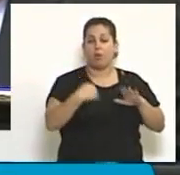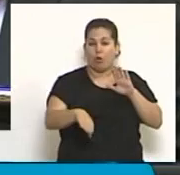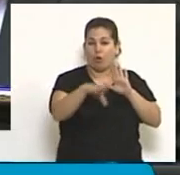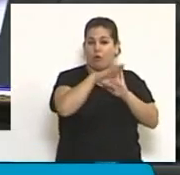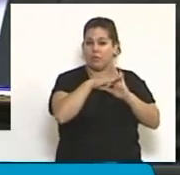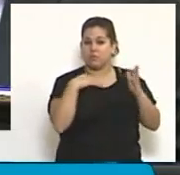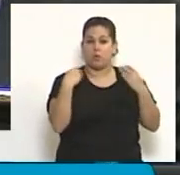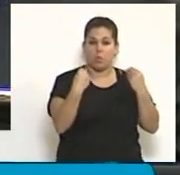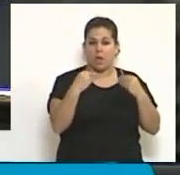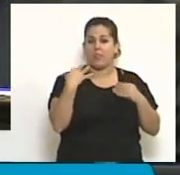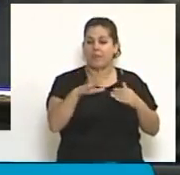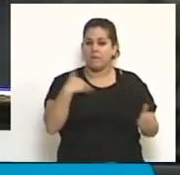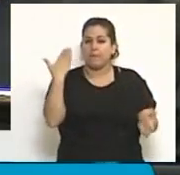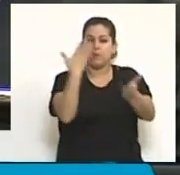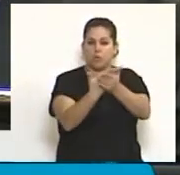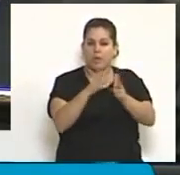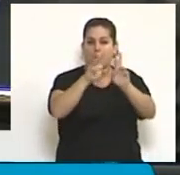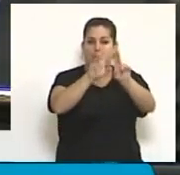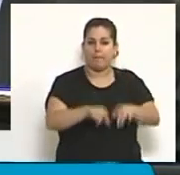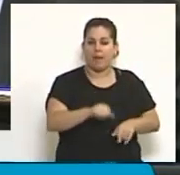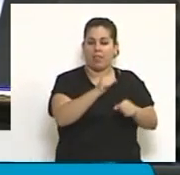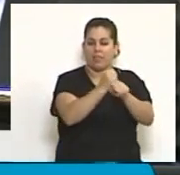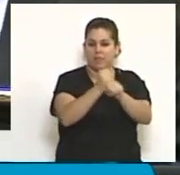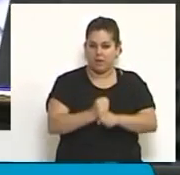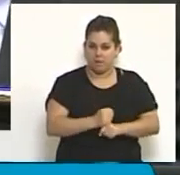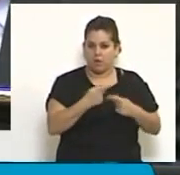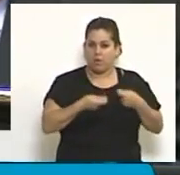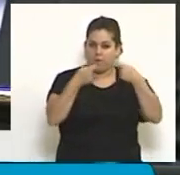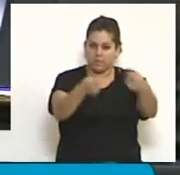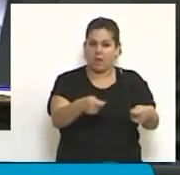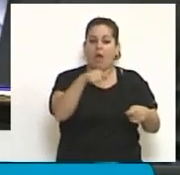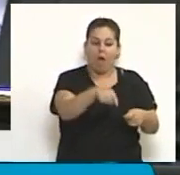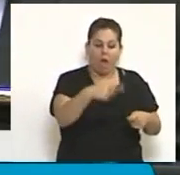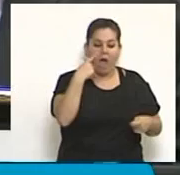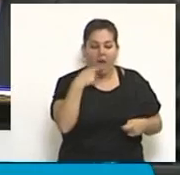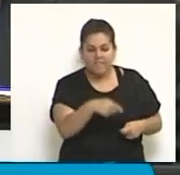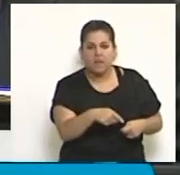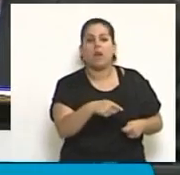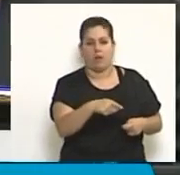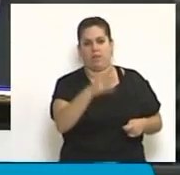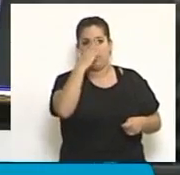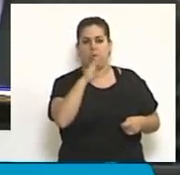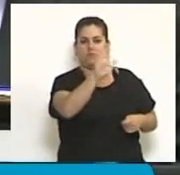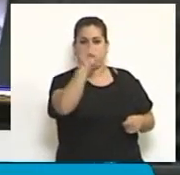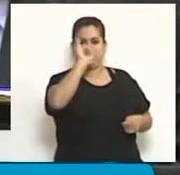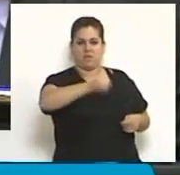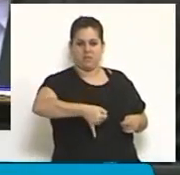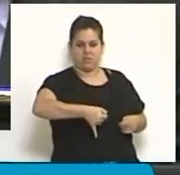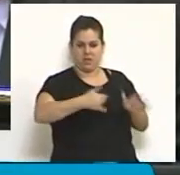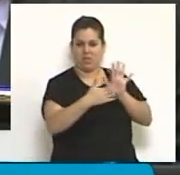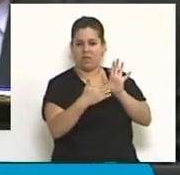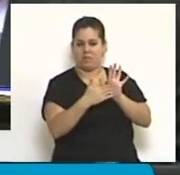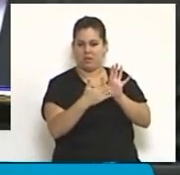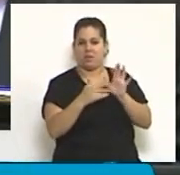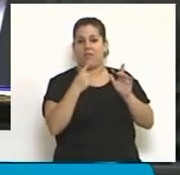condición de la presentación de un plan de trabajo y en función de su propuesta e idoneidad laboral, conforme